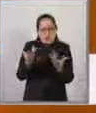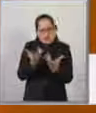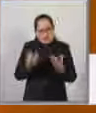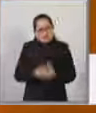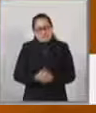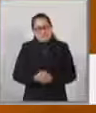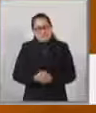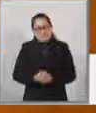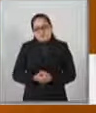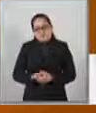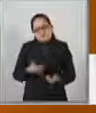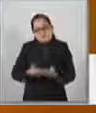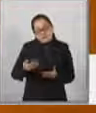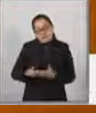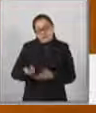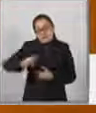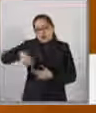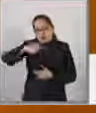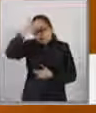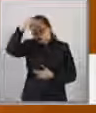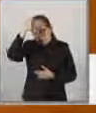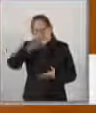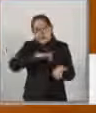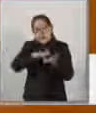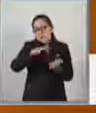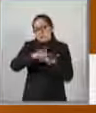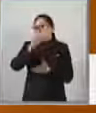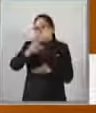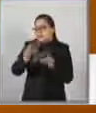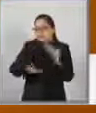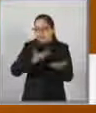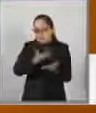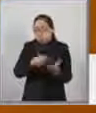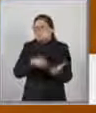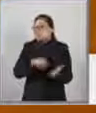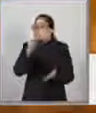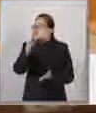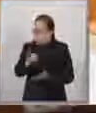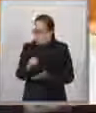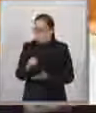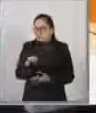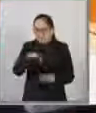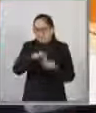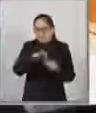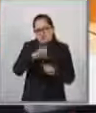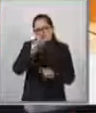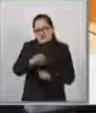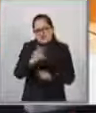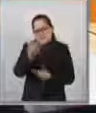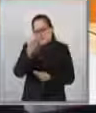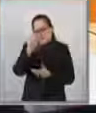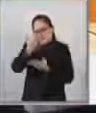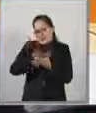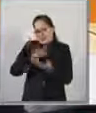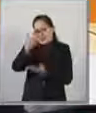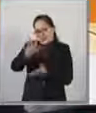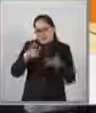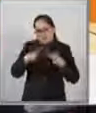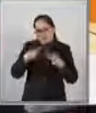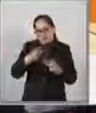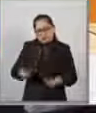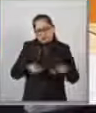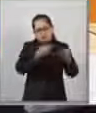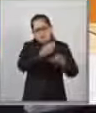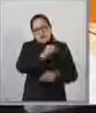lo pronto, pues posicionamos nuestro voto a favor de esta preselección de la lista de 10 que se envía al